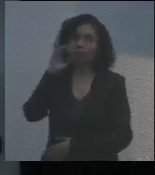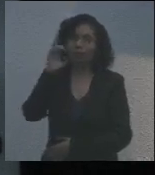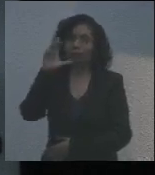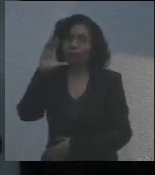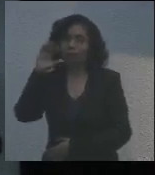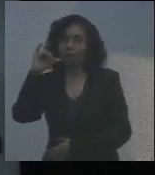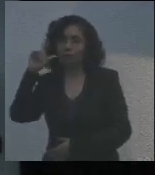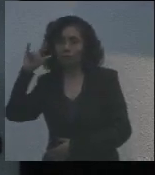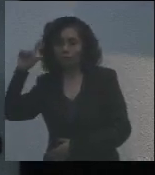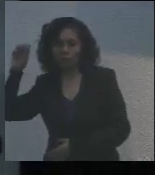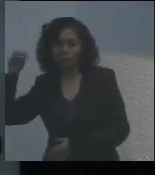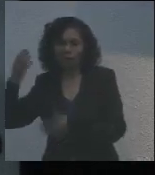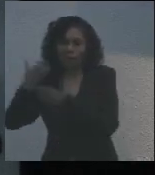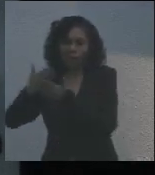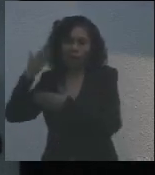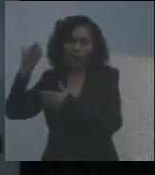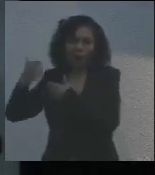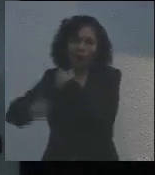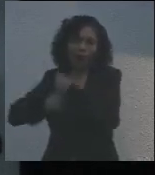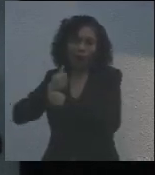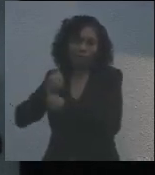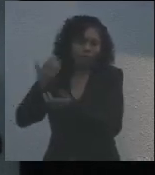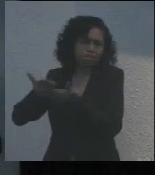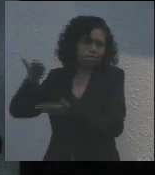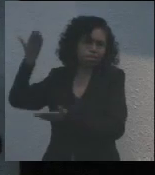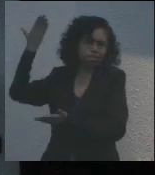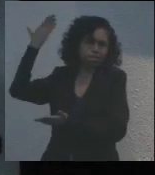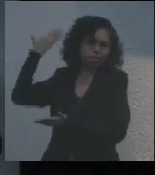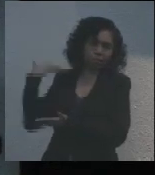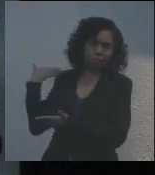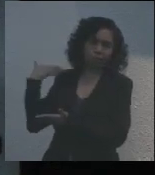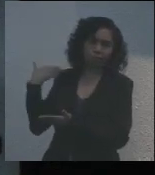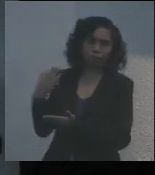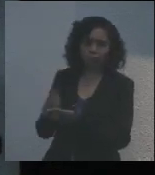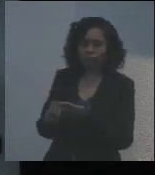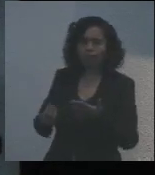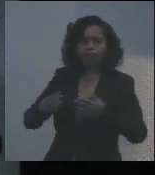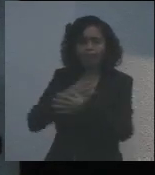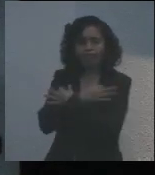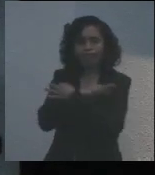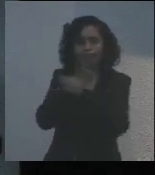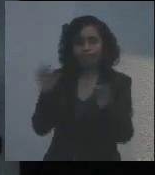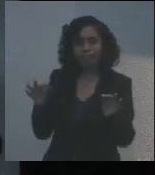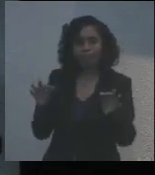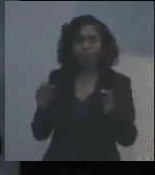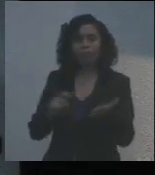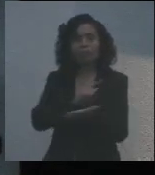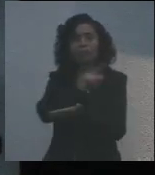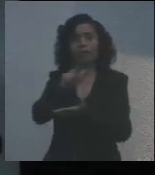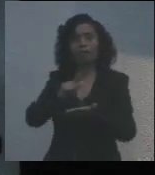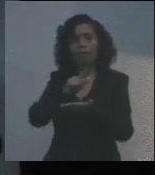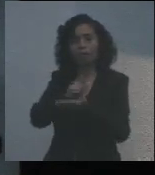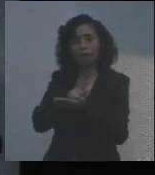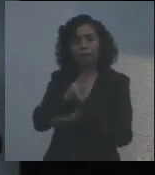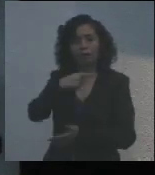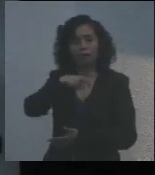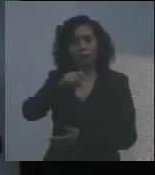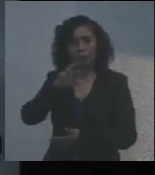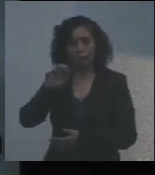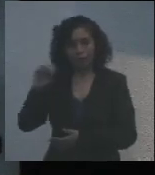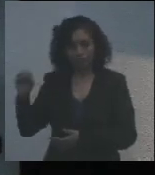mediante decreto 296 expedido por la 12a legislatura de Quintana